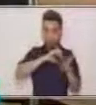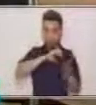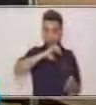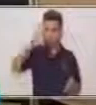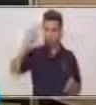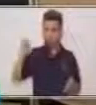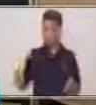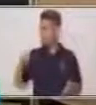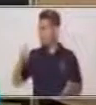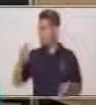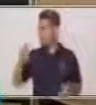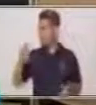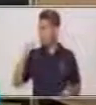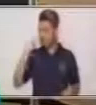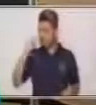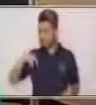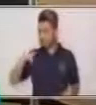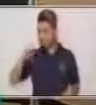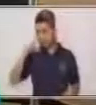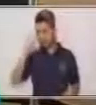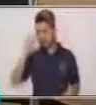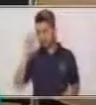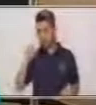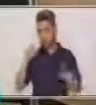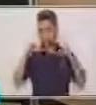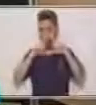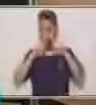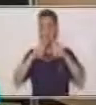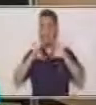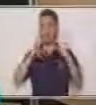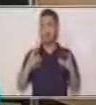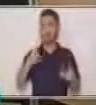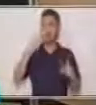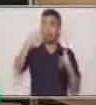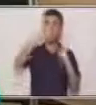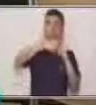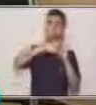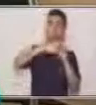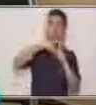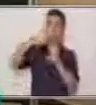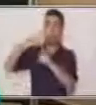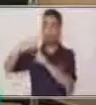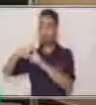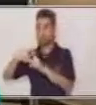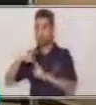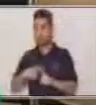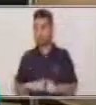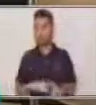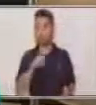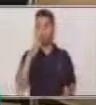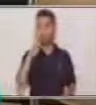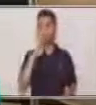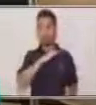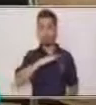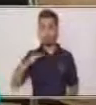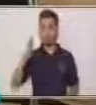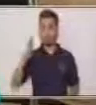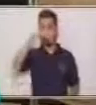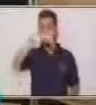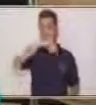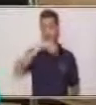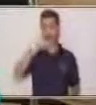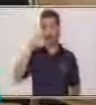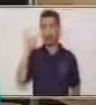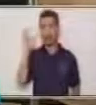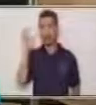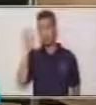calcular el perímetro de un triángulo, que es con la suma de las medidas de sus lados en centímetros.